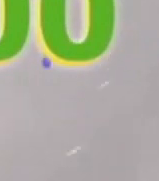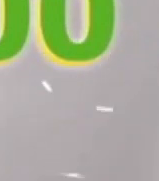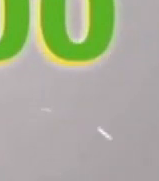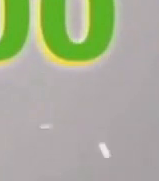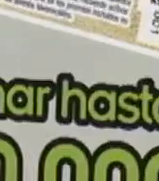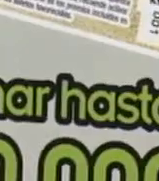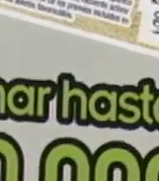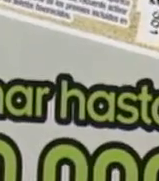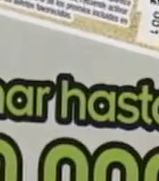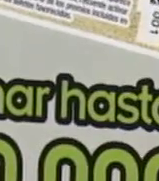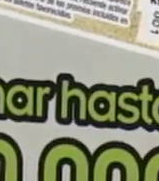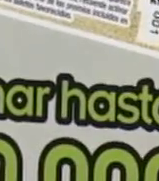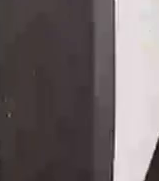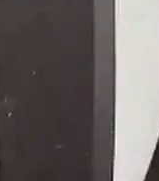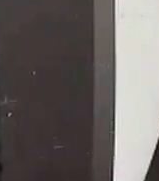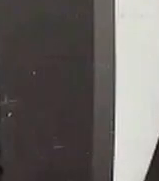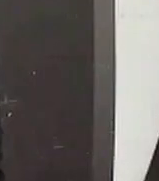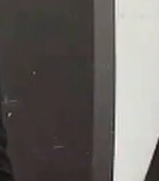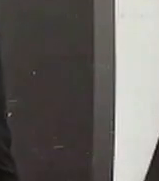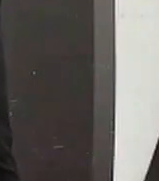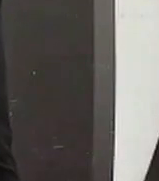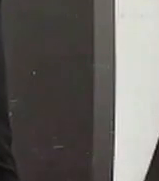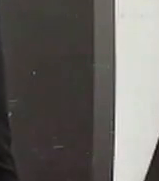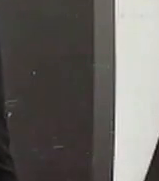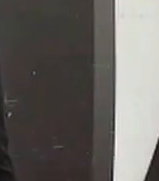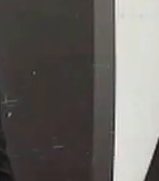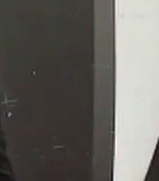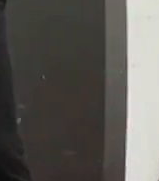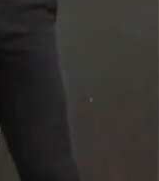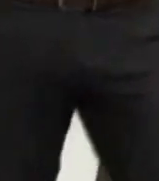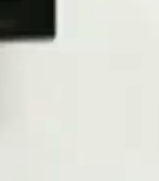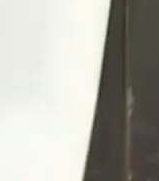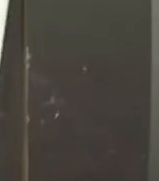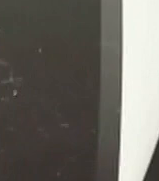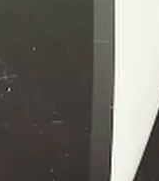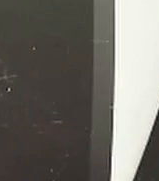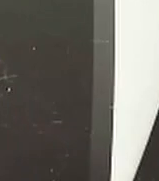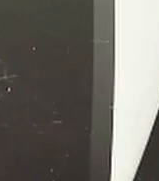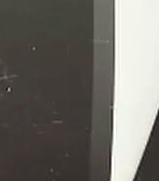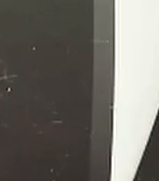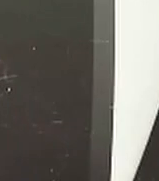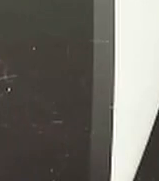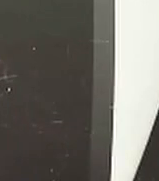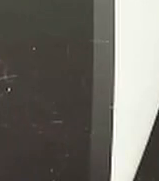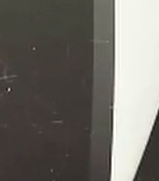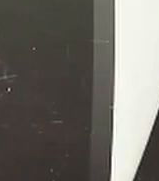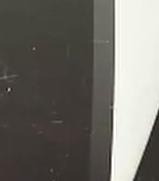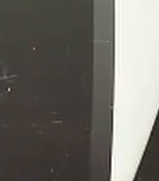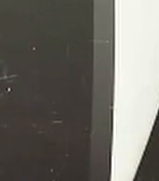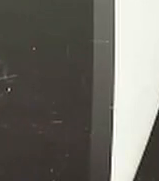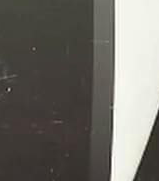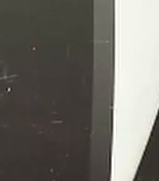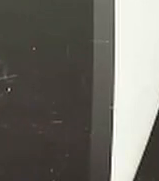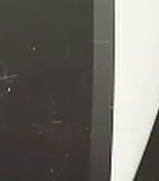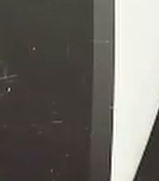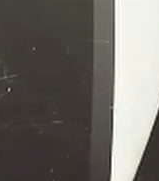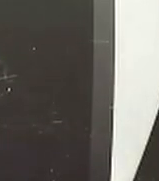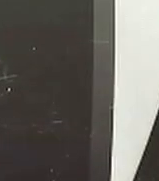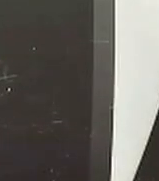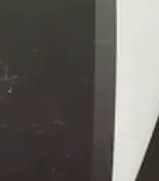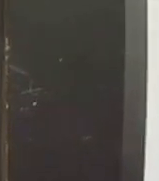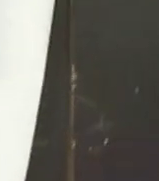Su papá le dijo que tenía que seguir. Y no le va a hacer caso. A ver.